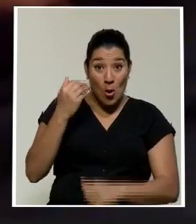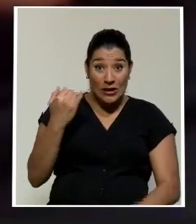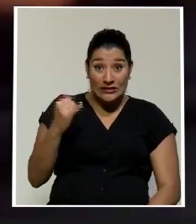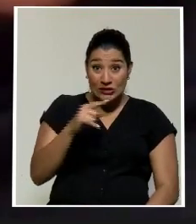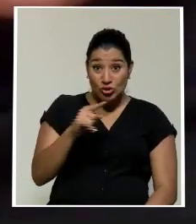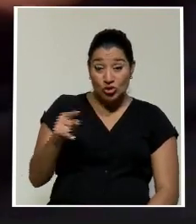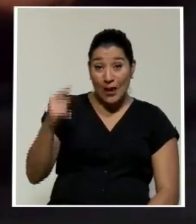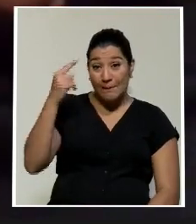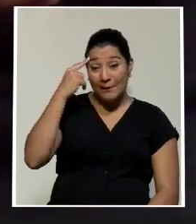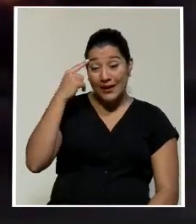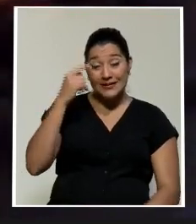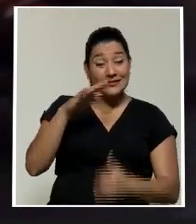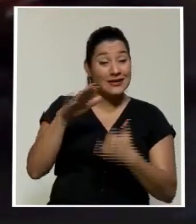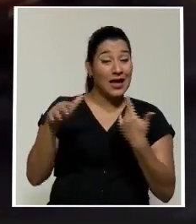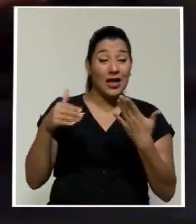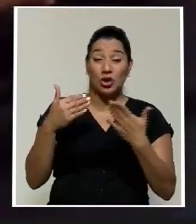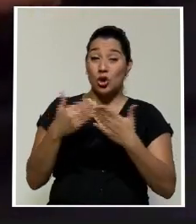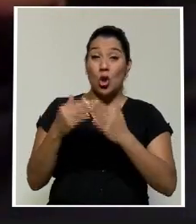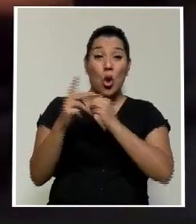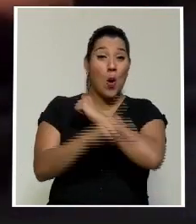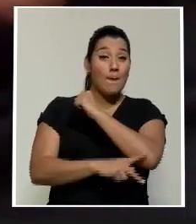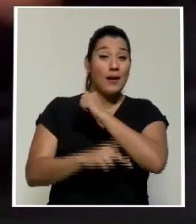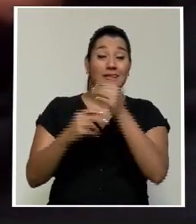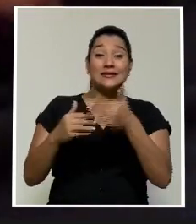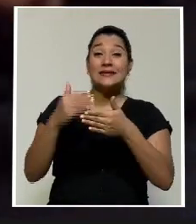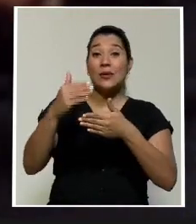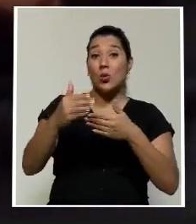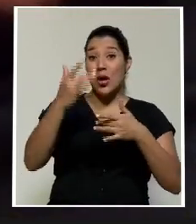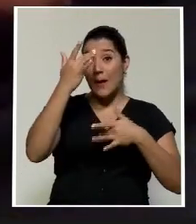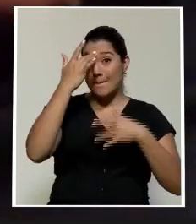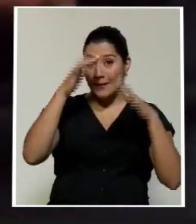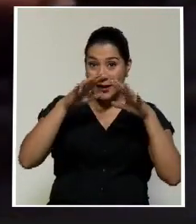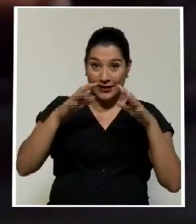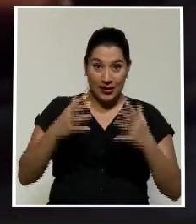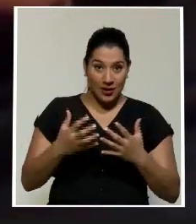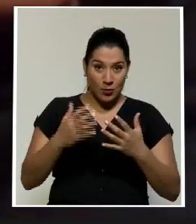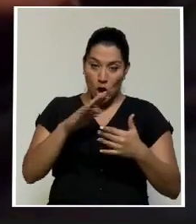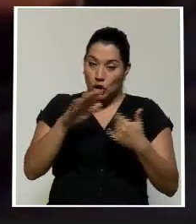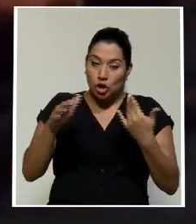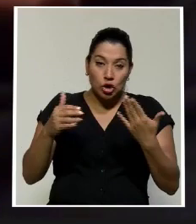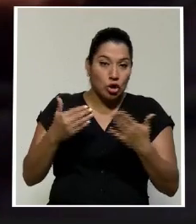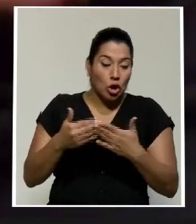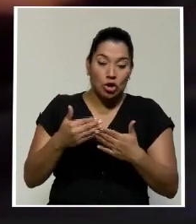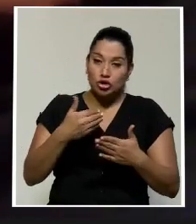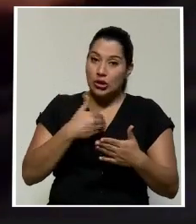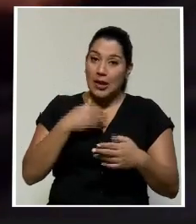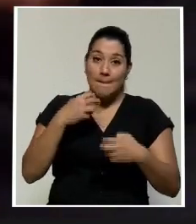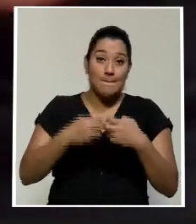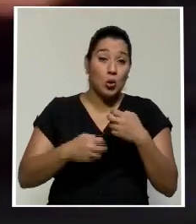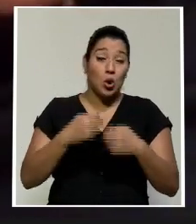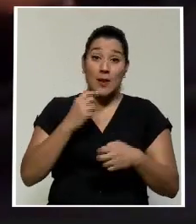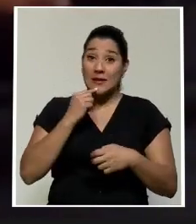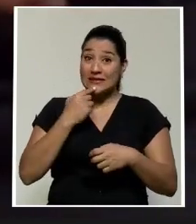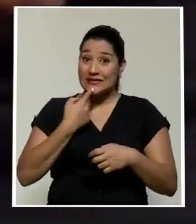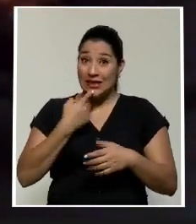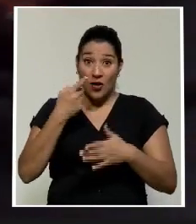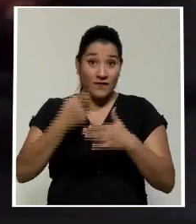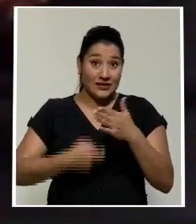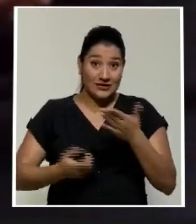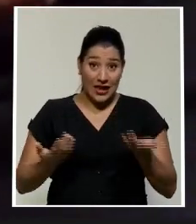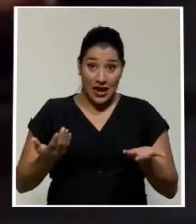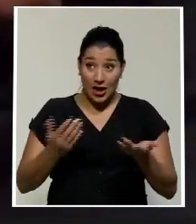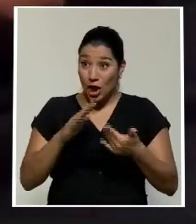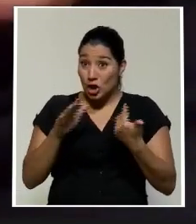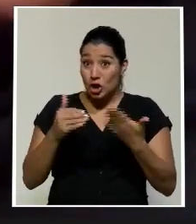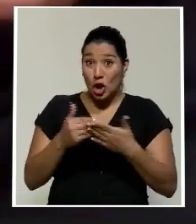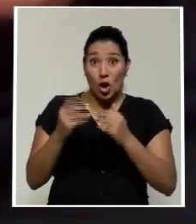todos nuestros países después de la crisis de la pandemia, todos quedaron con problemas graves fiscales, todos están